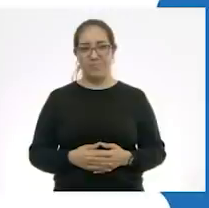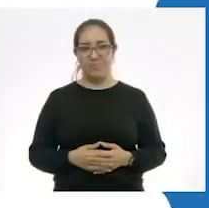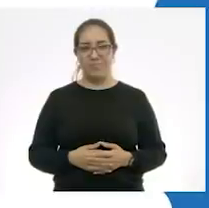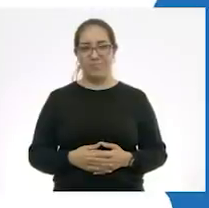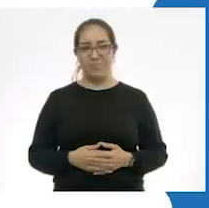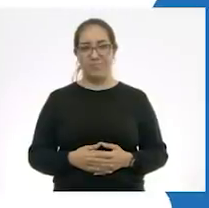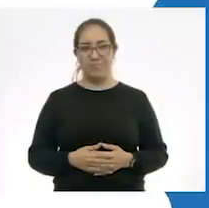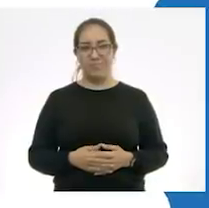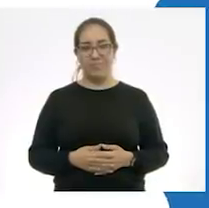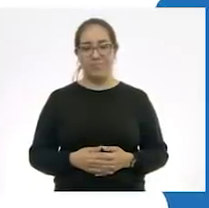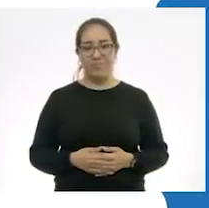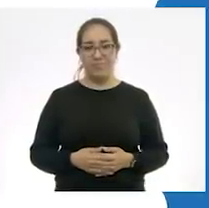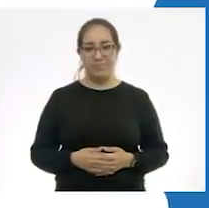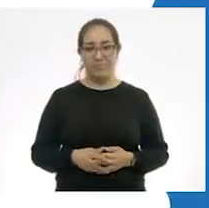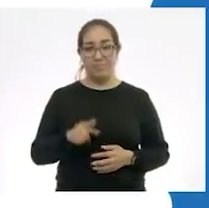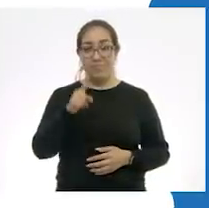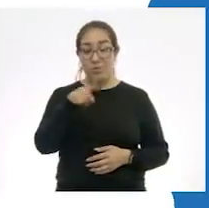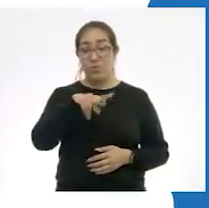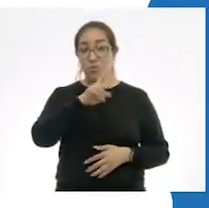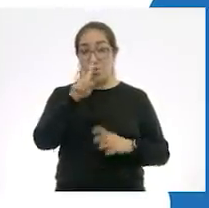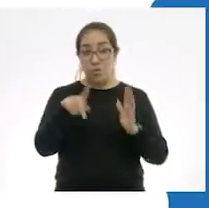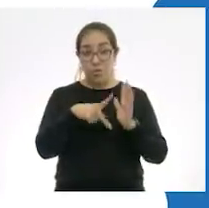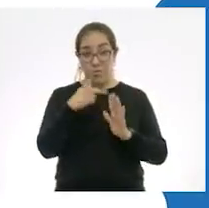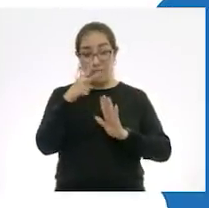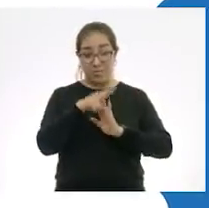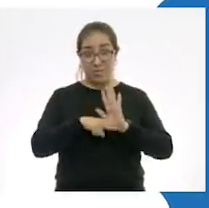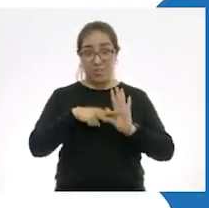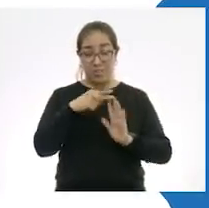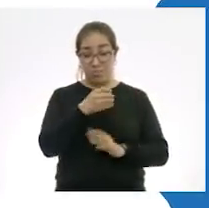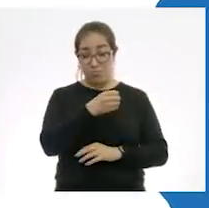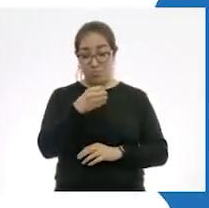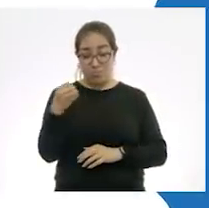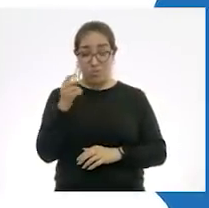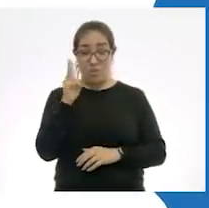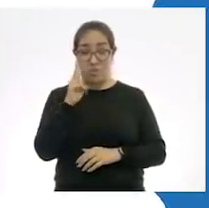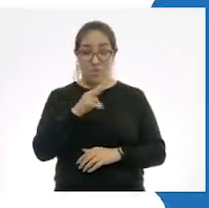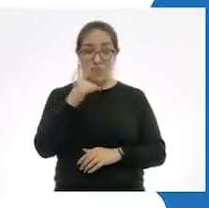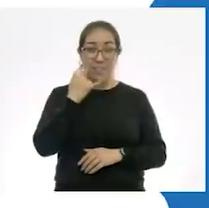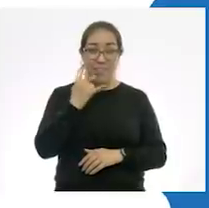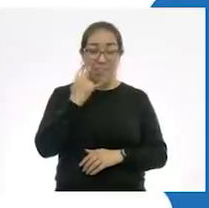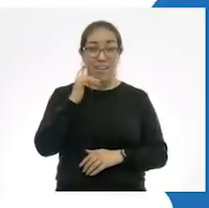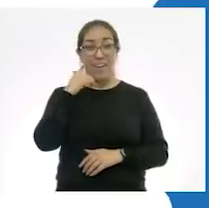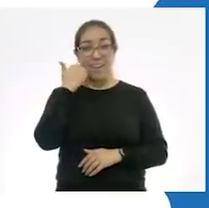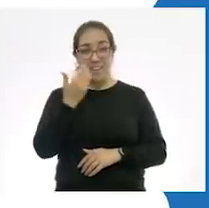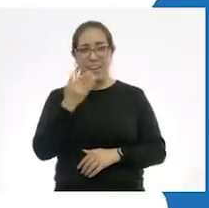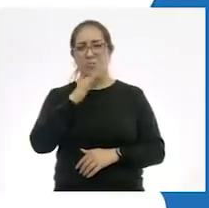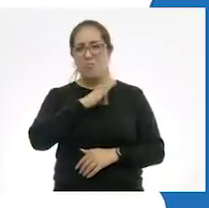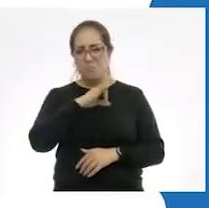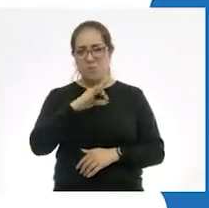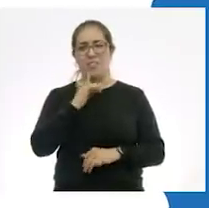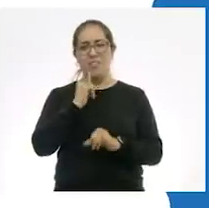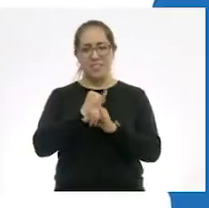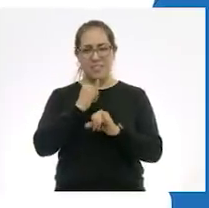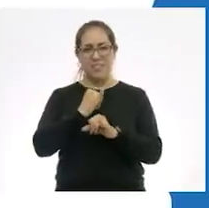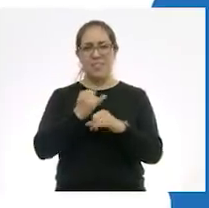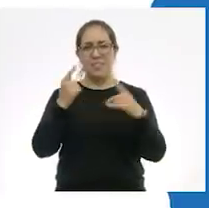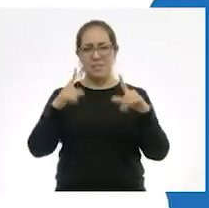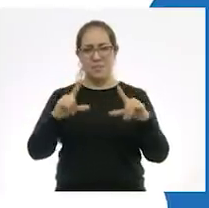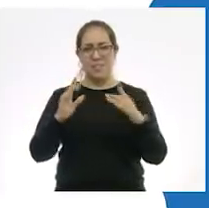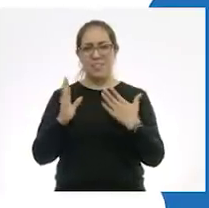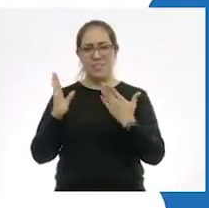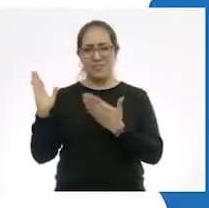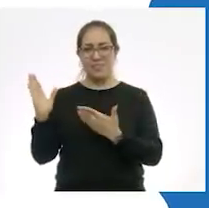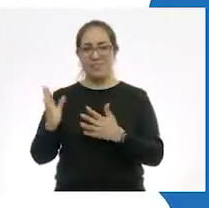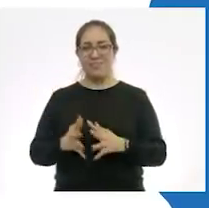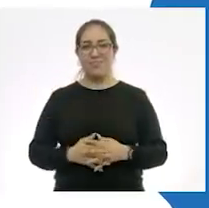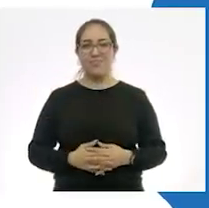conaliteg.sep.gob.mx. Si quieres volver a ver los programas de Aprende en Casa 2, los puedes encontrar en la siguiente